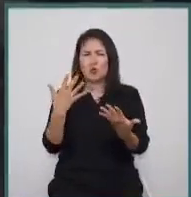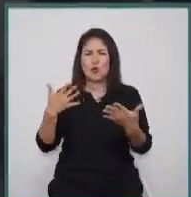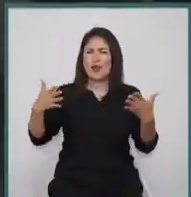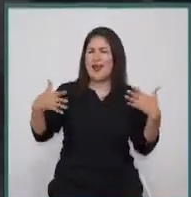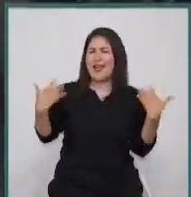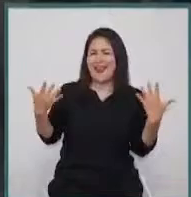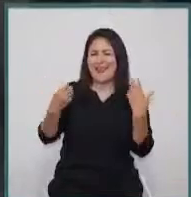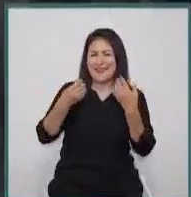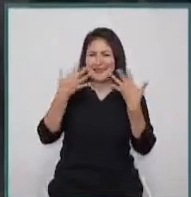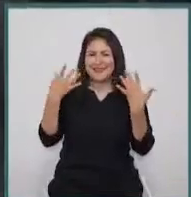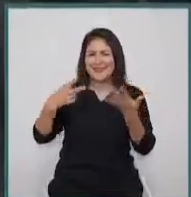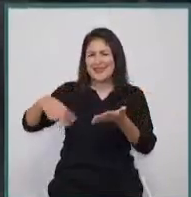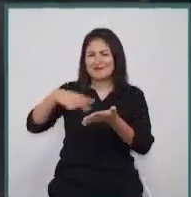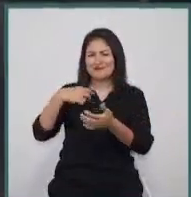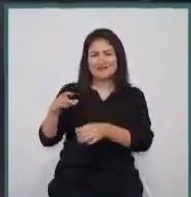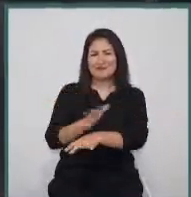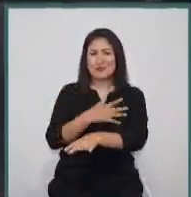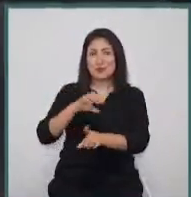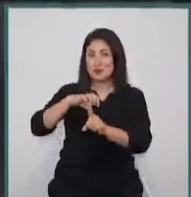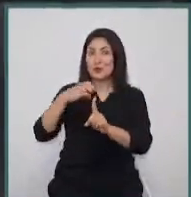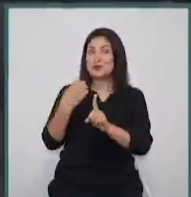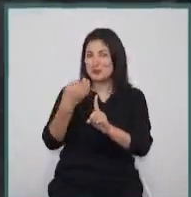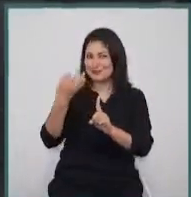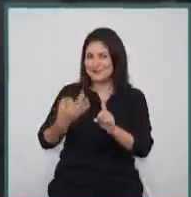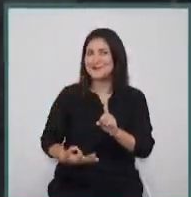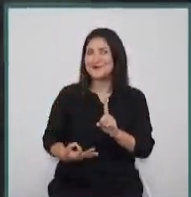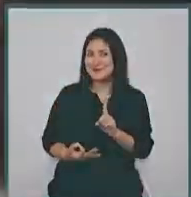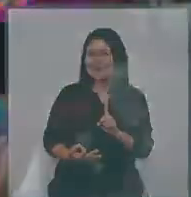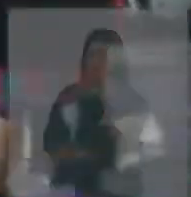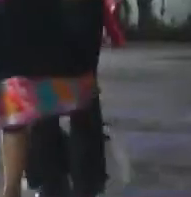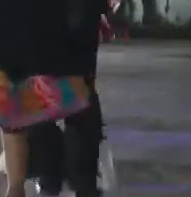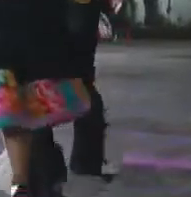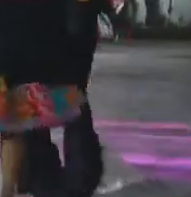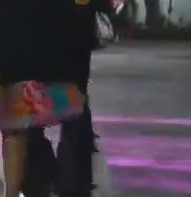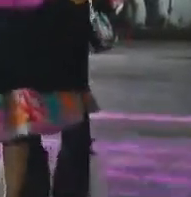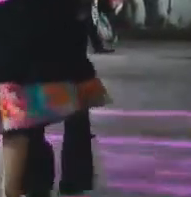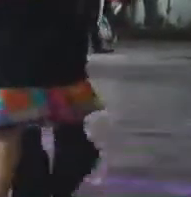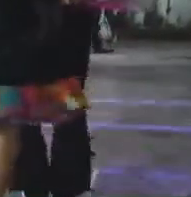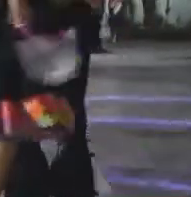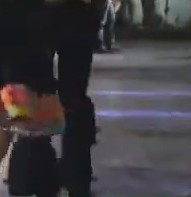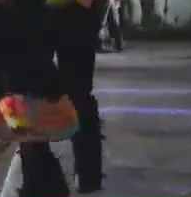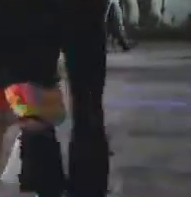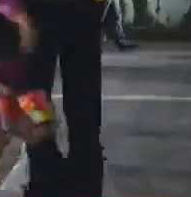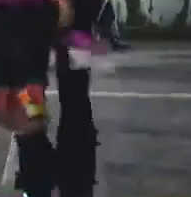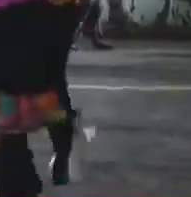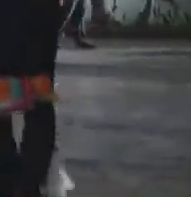color, alegría, música, danza y cultura, por supuesto.